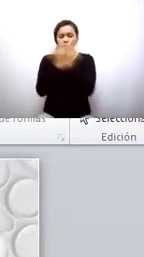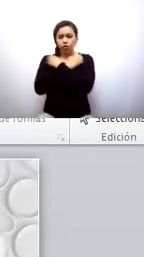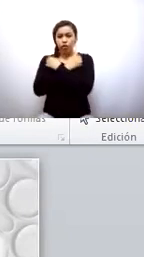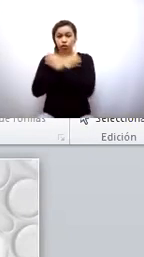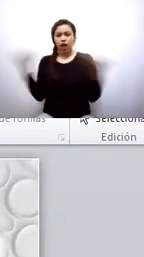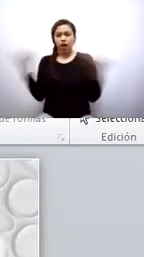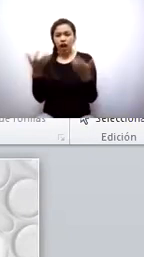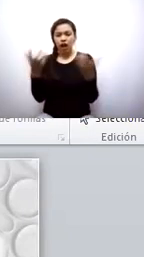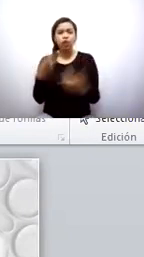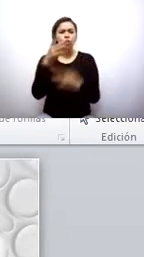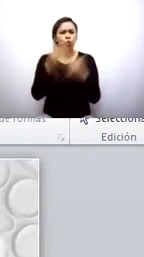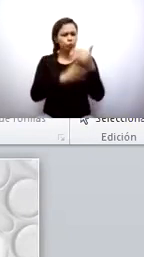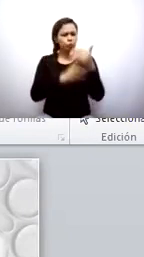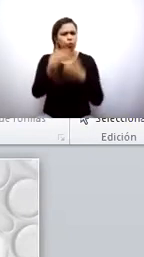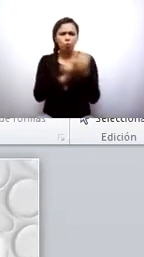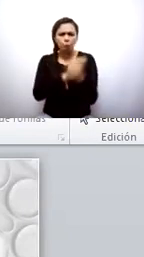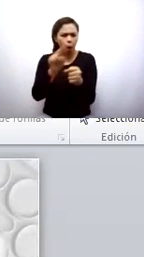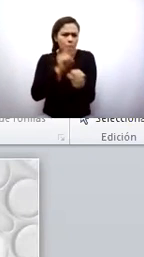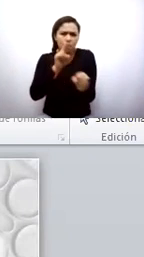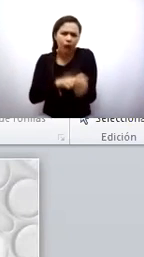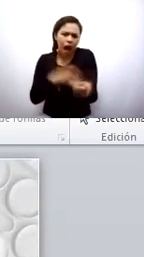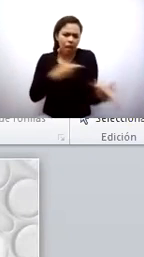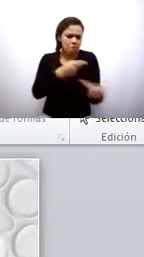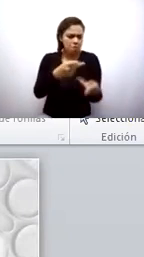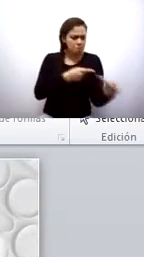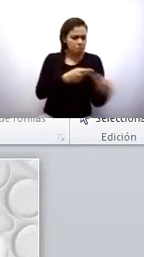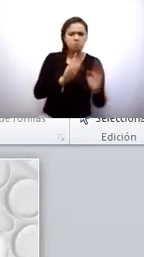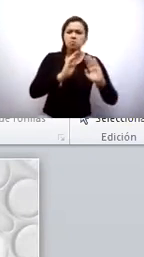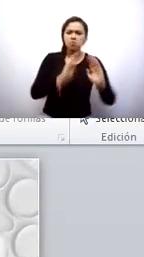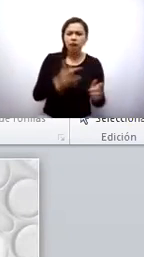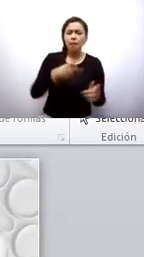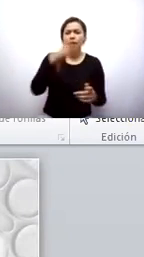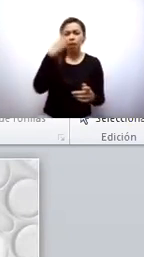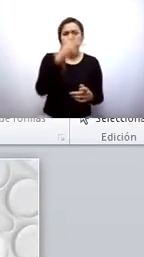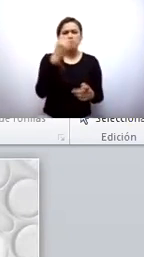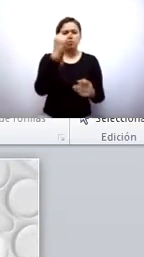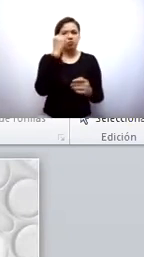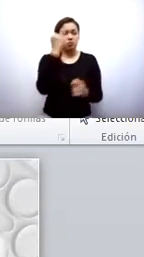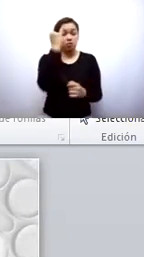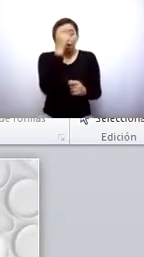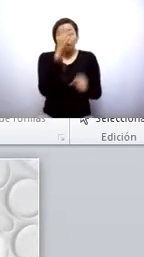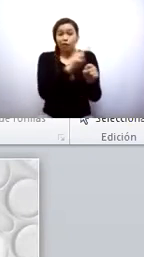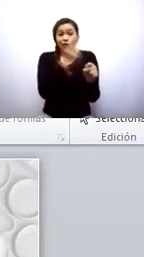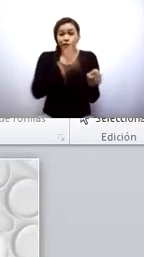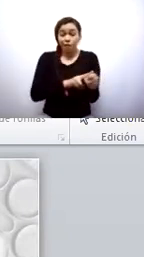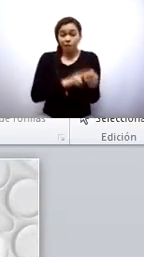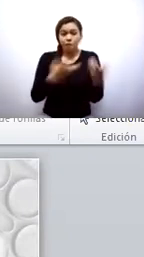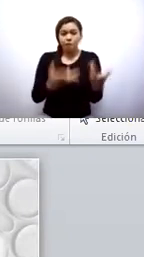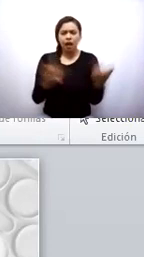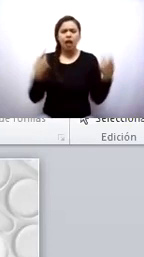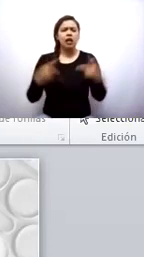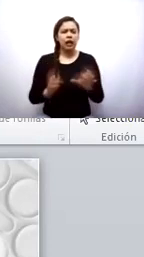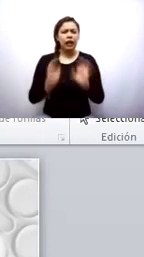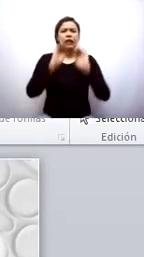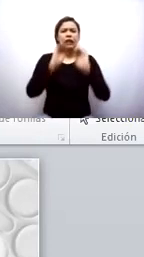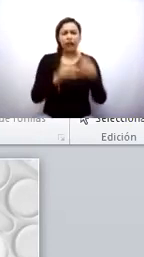sus procesos habituales y planeados bajo este presupuesto de normalidad, ingreso, desarrollo y